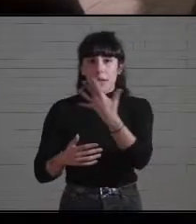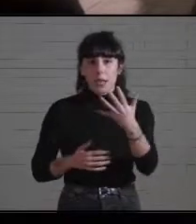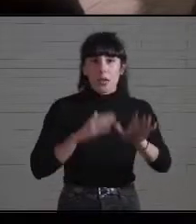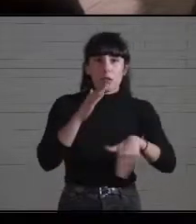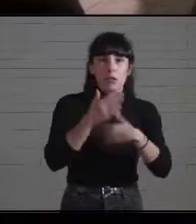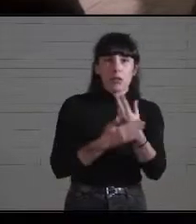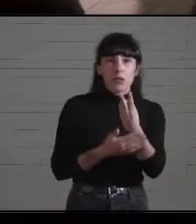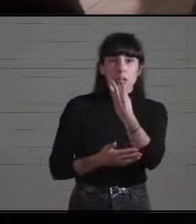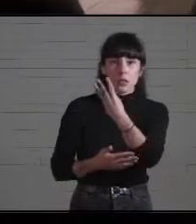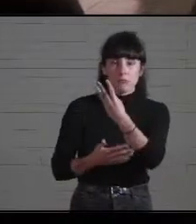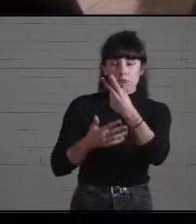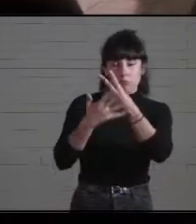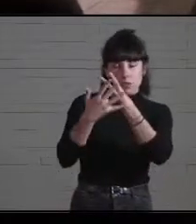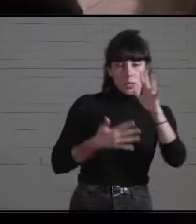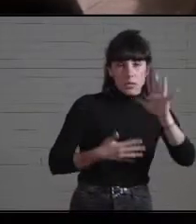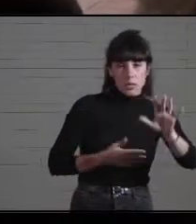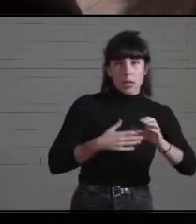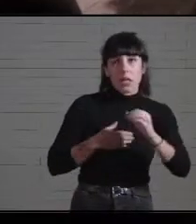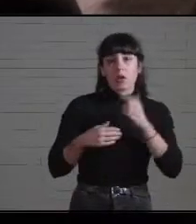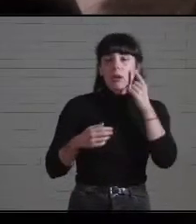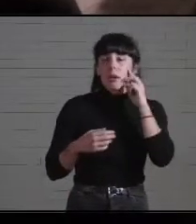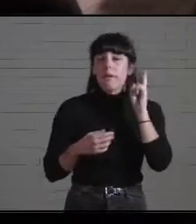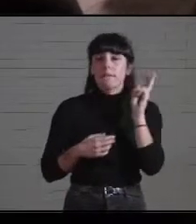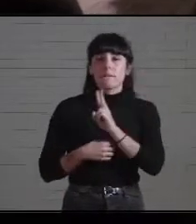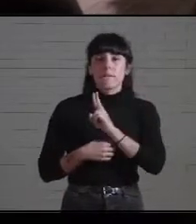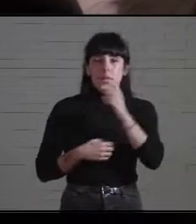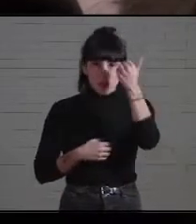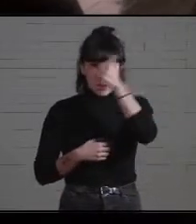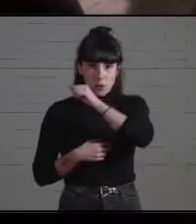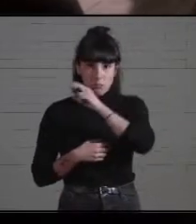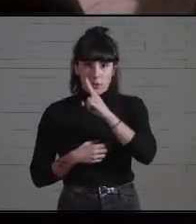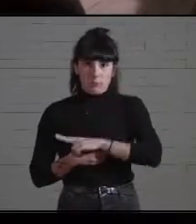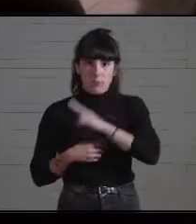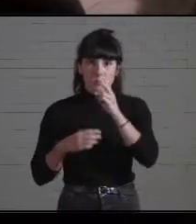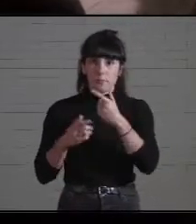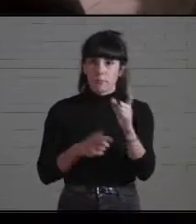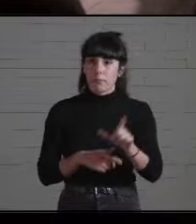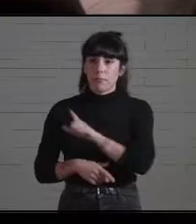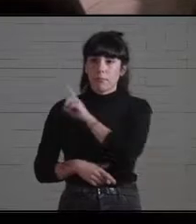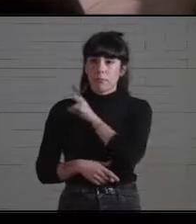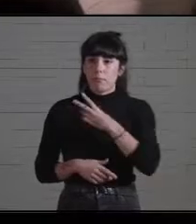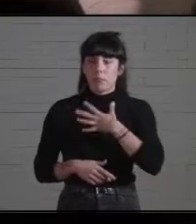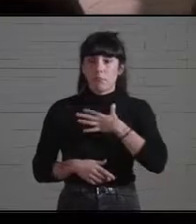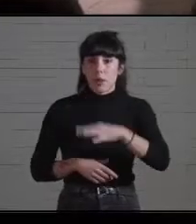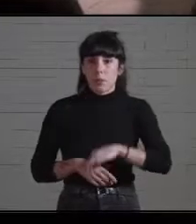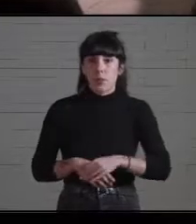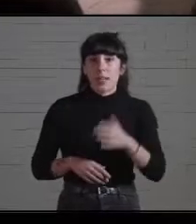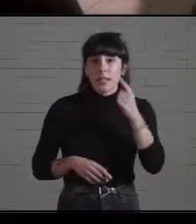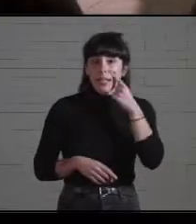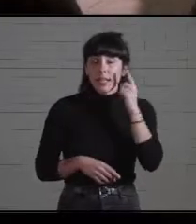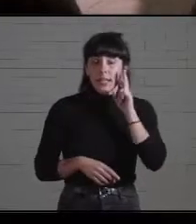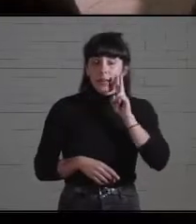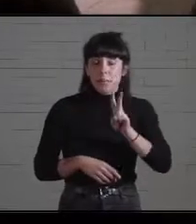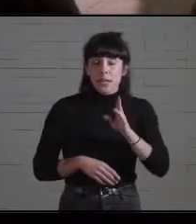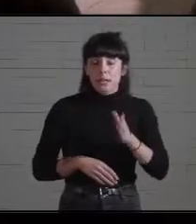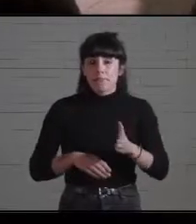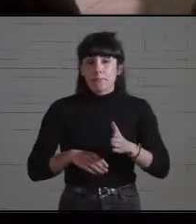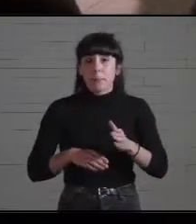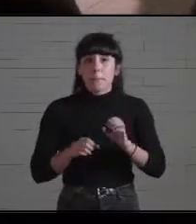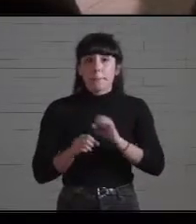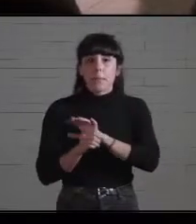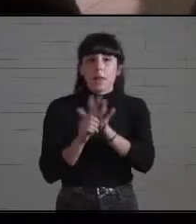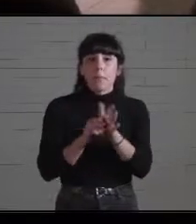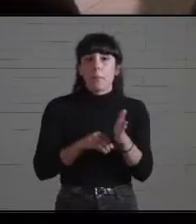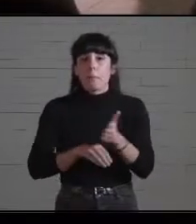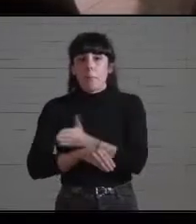da, y aquí tenemos los hombres. Entonces, lo que podemos ver es que antes de la pandemia la tasa de desempleo de